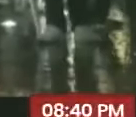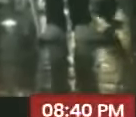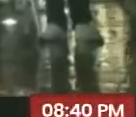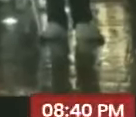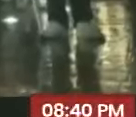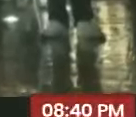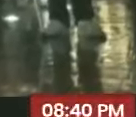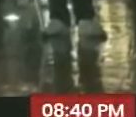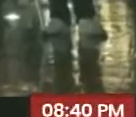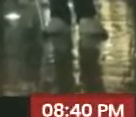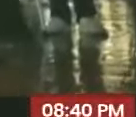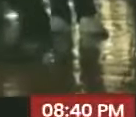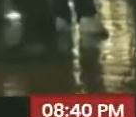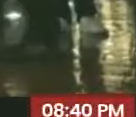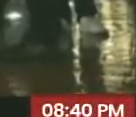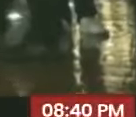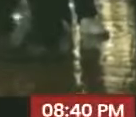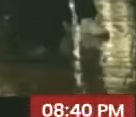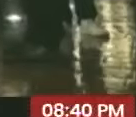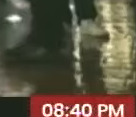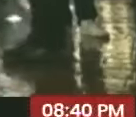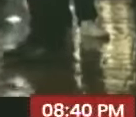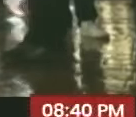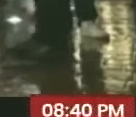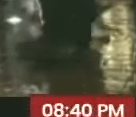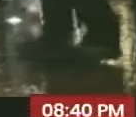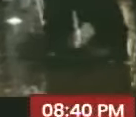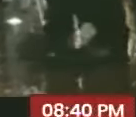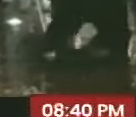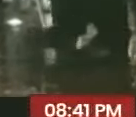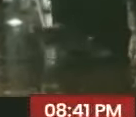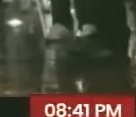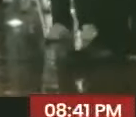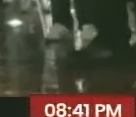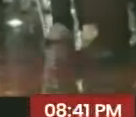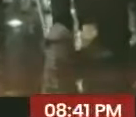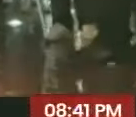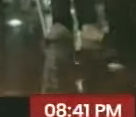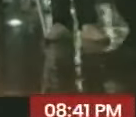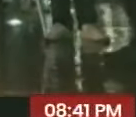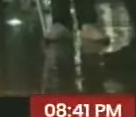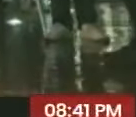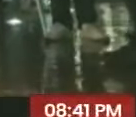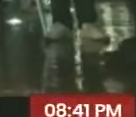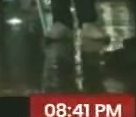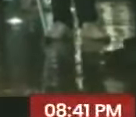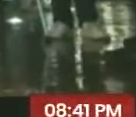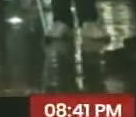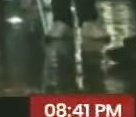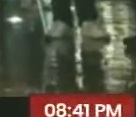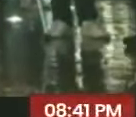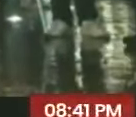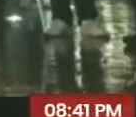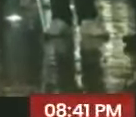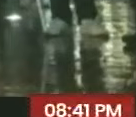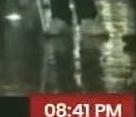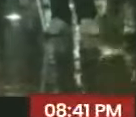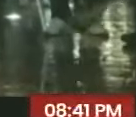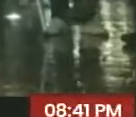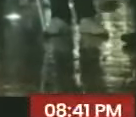¿Qué dice acá atrás? Mira el nombre del muchacho, Aaron Butcher. Sí, el nombre del muchacho, Aaron Butcher. Tiene vuelta porque quiere